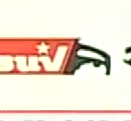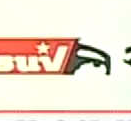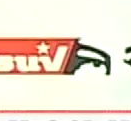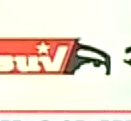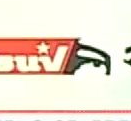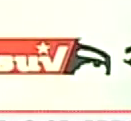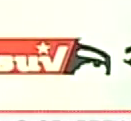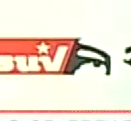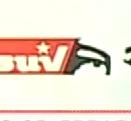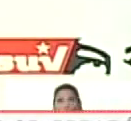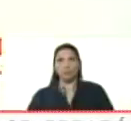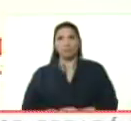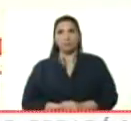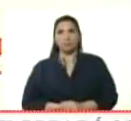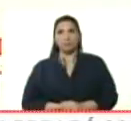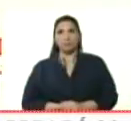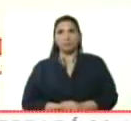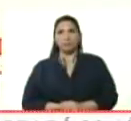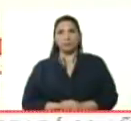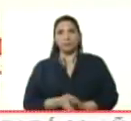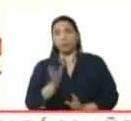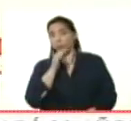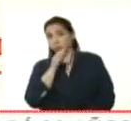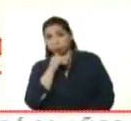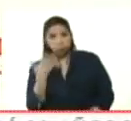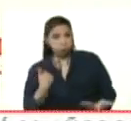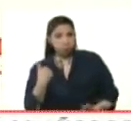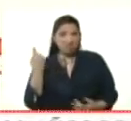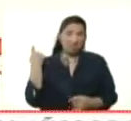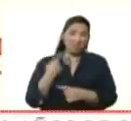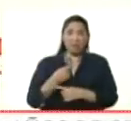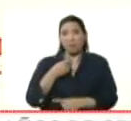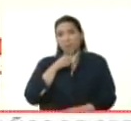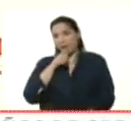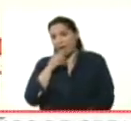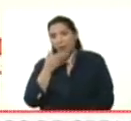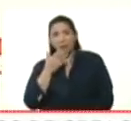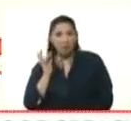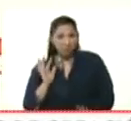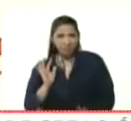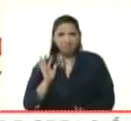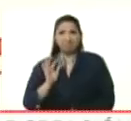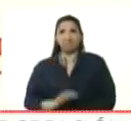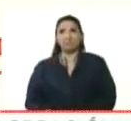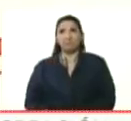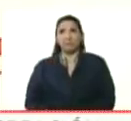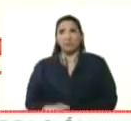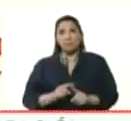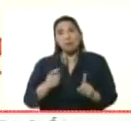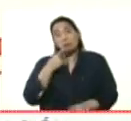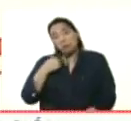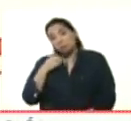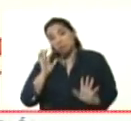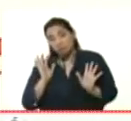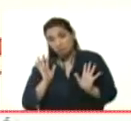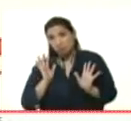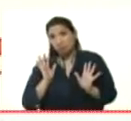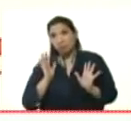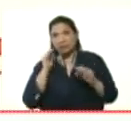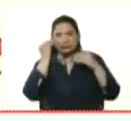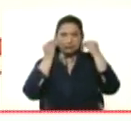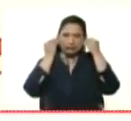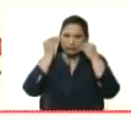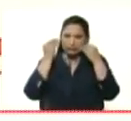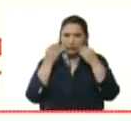esos dones, ni de verdad no quisiera tenerlo porque eso es malísimo, ¿no? Pues, claro. Pero digo yo, en 10